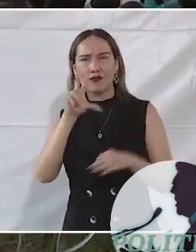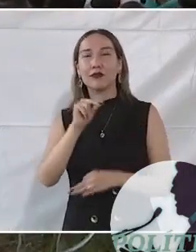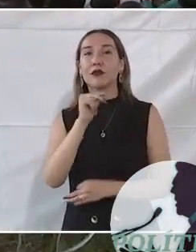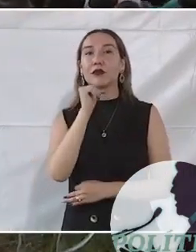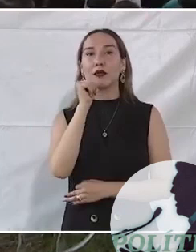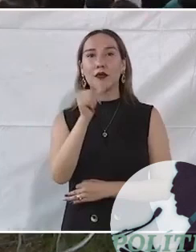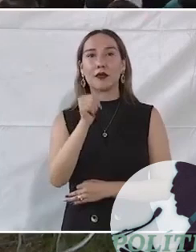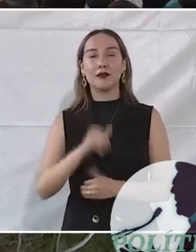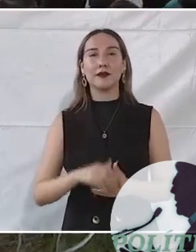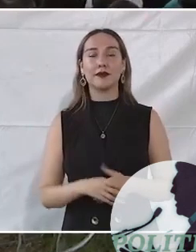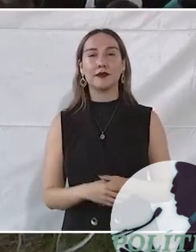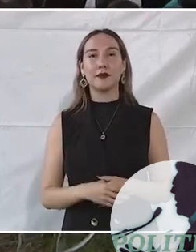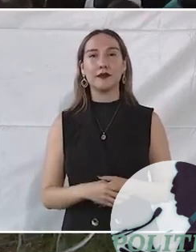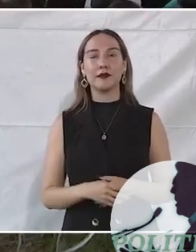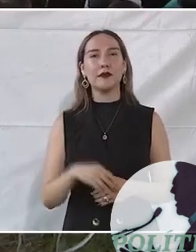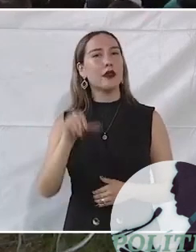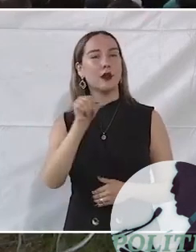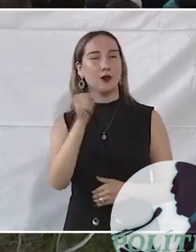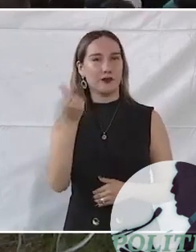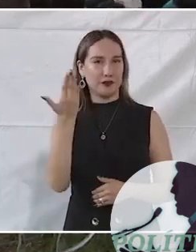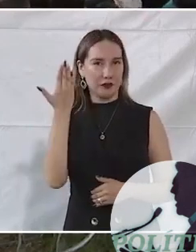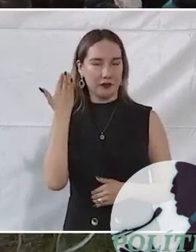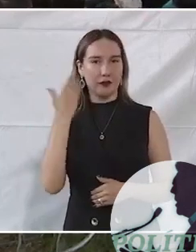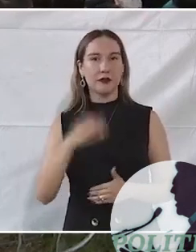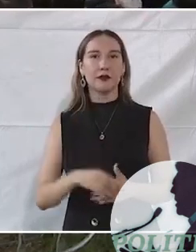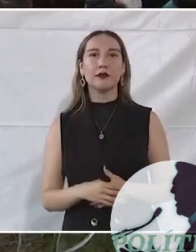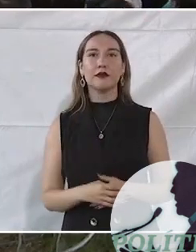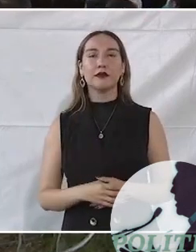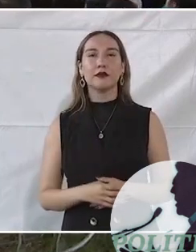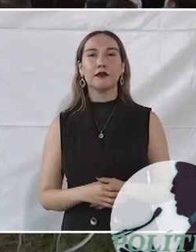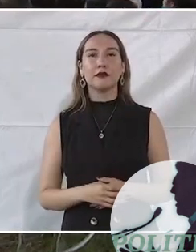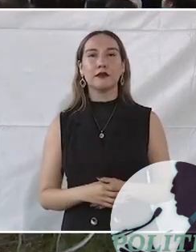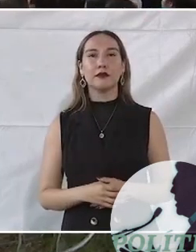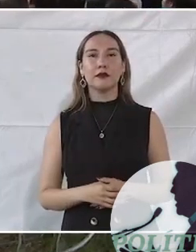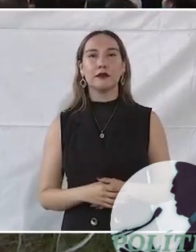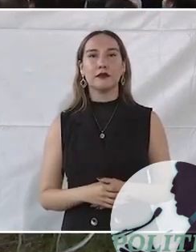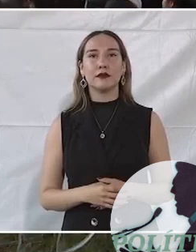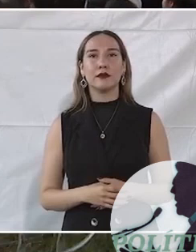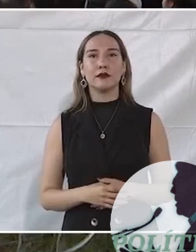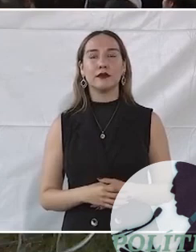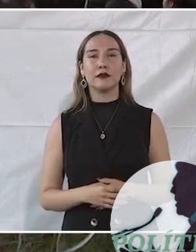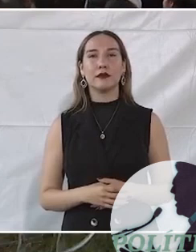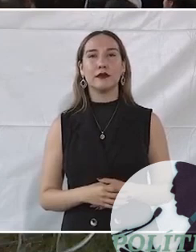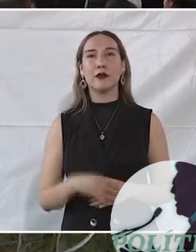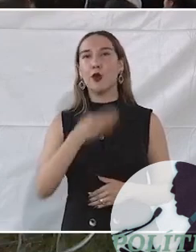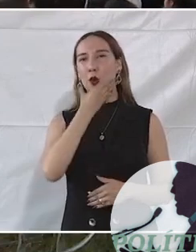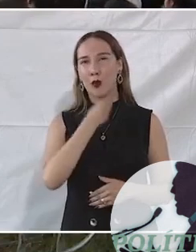También, hace poco, unos señores también, con mucho respeto, de